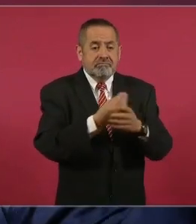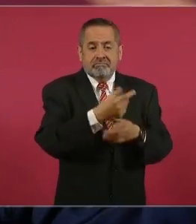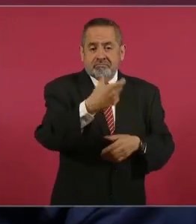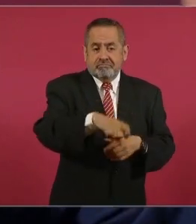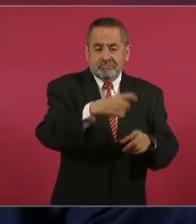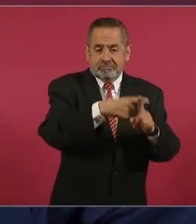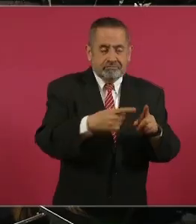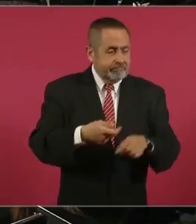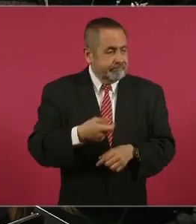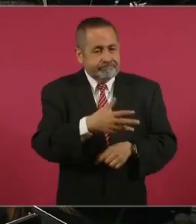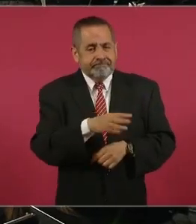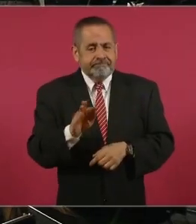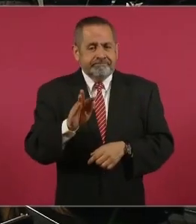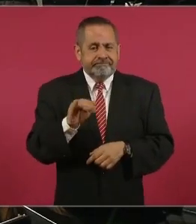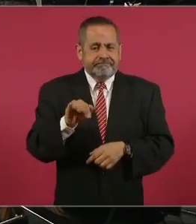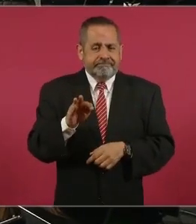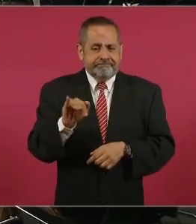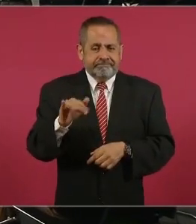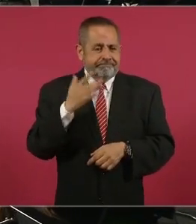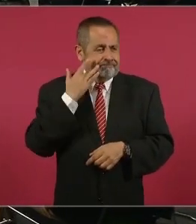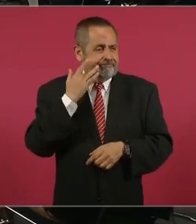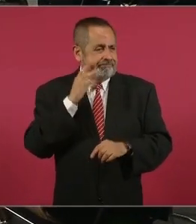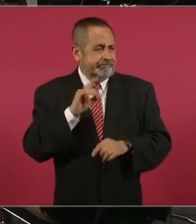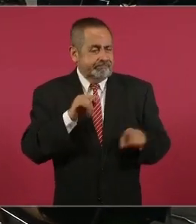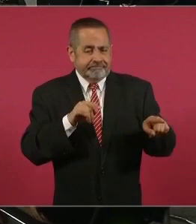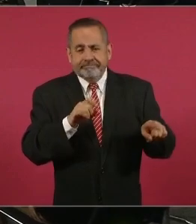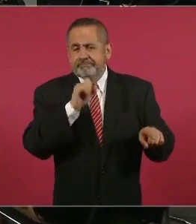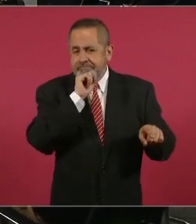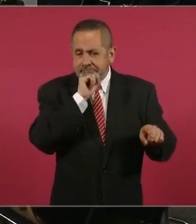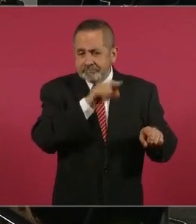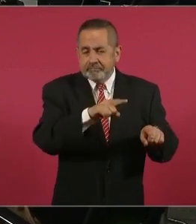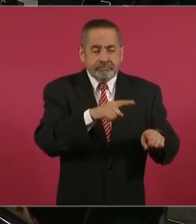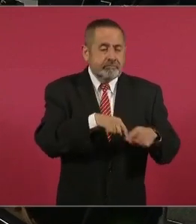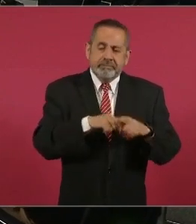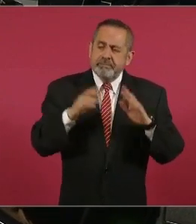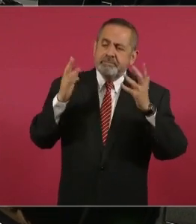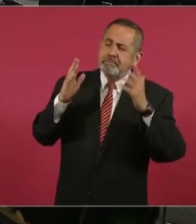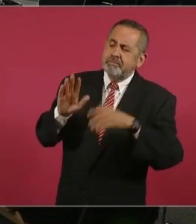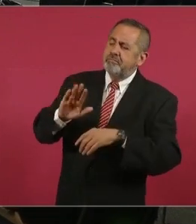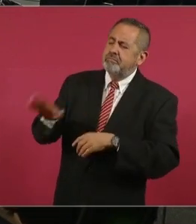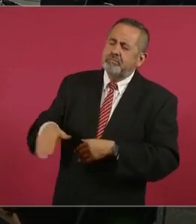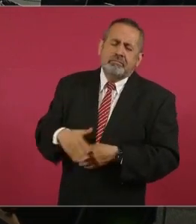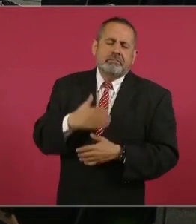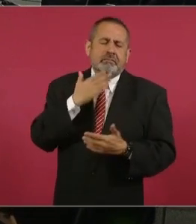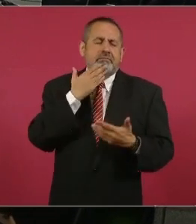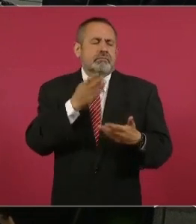Los fifís de entonces lo celebraban,